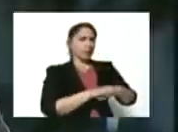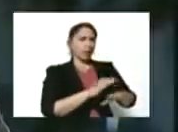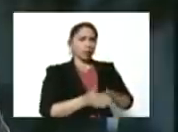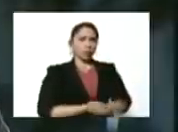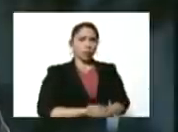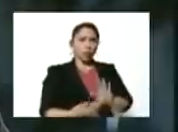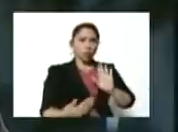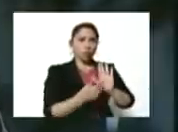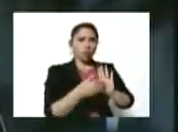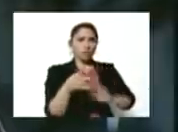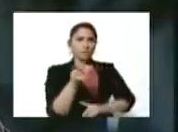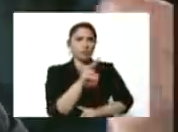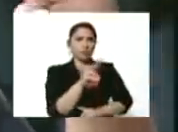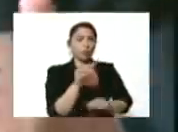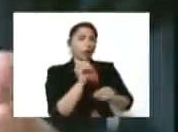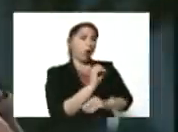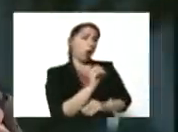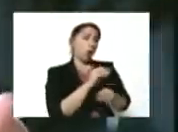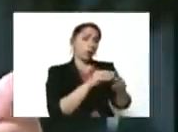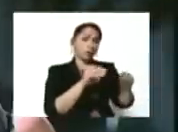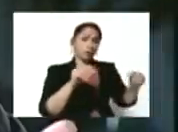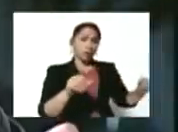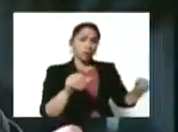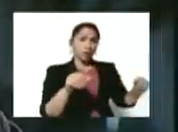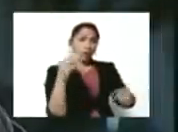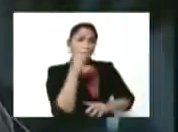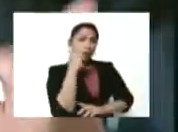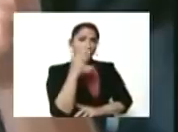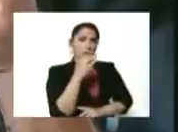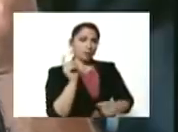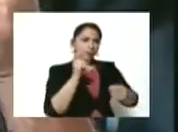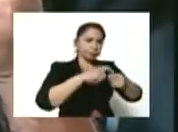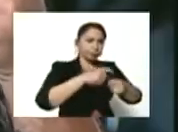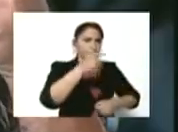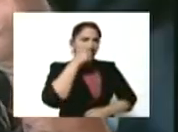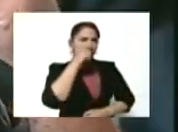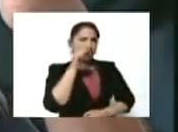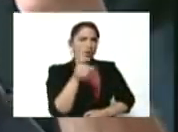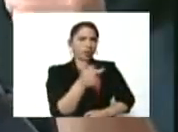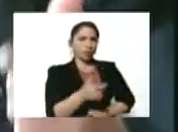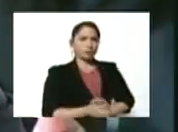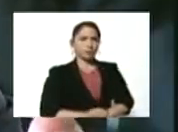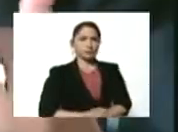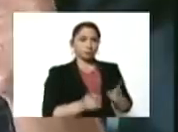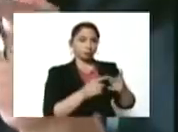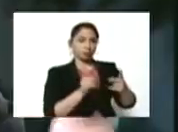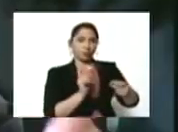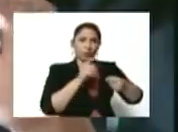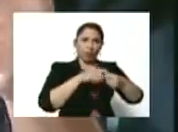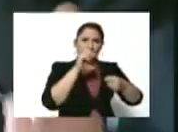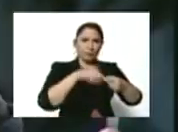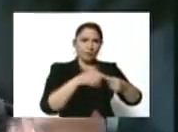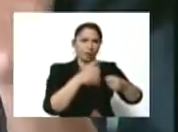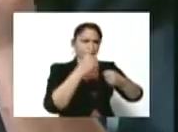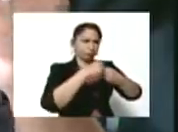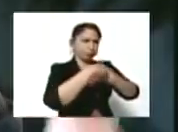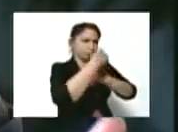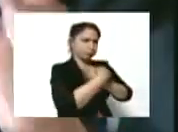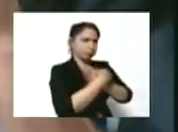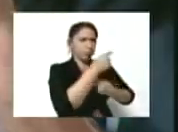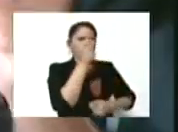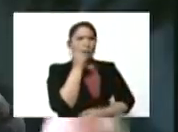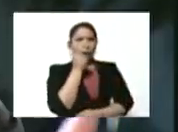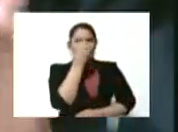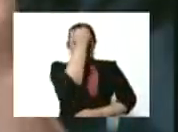contra Venezuela desde el territorio de Colombia, que incluye la llamada Operación Gedeón, que incluye el reclutamiento de mercenarios, de homicidas,